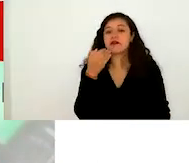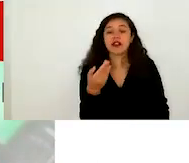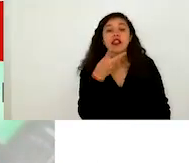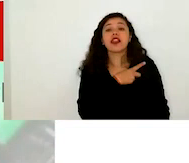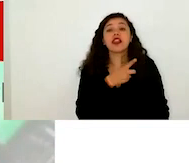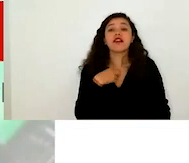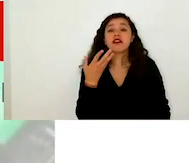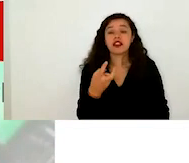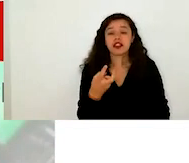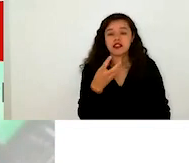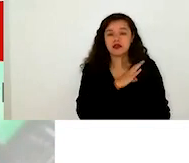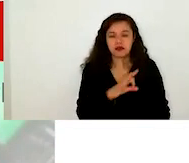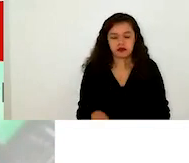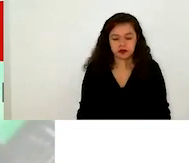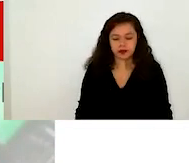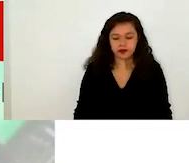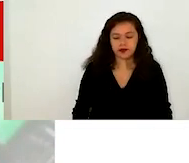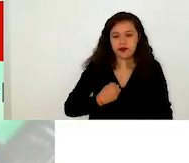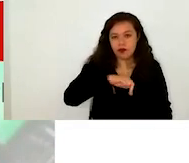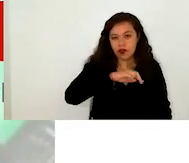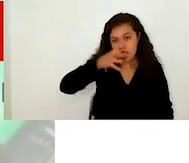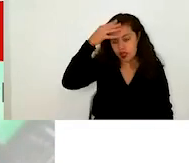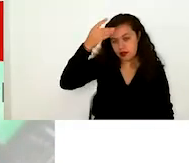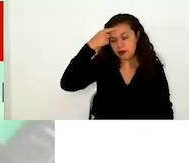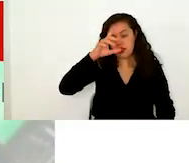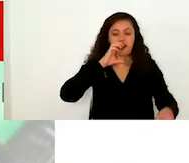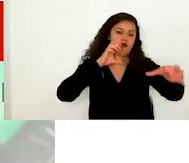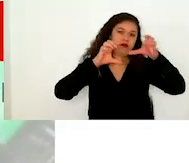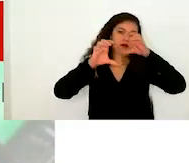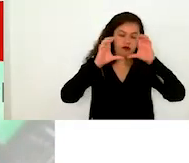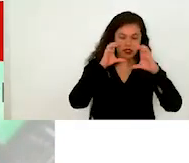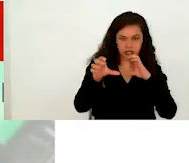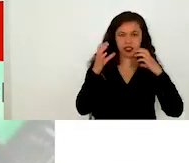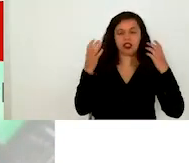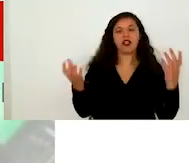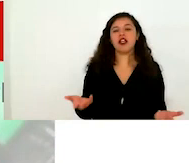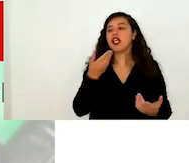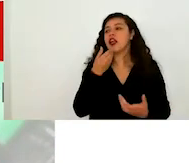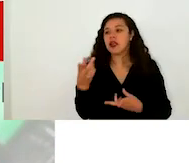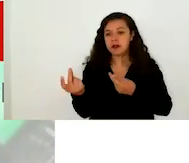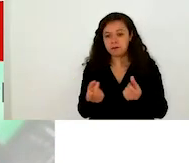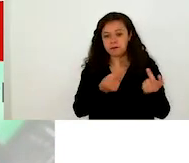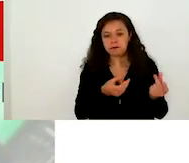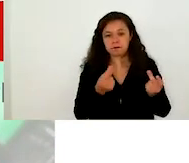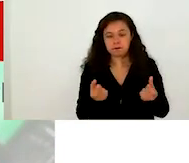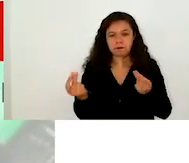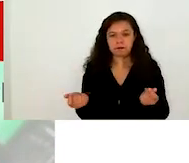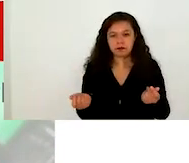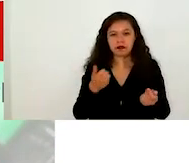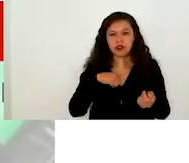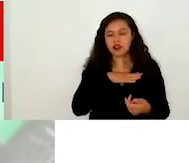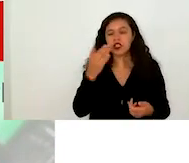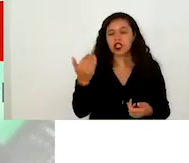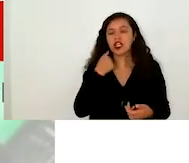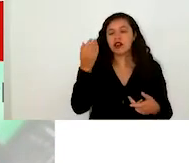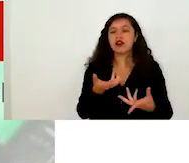ellas si nosotros aprendemos a comunicar eficientemente lo que queremos transmitir